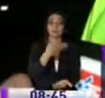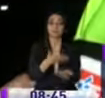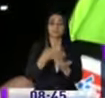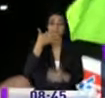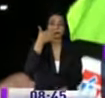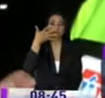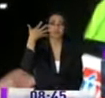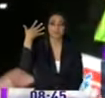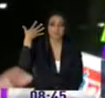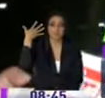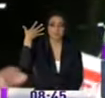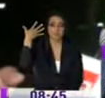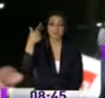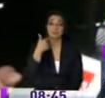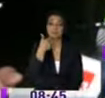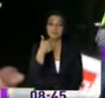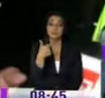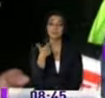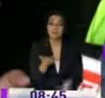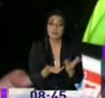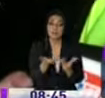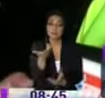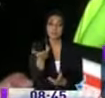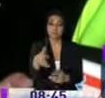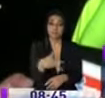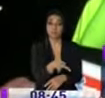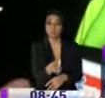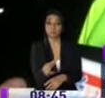probable que las maniobras de